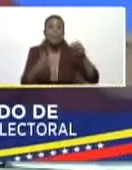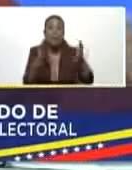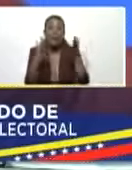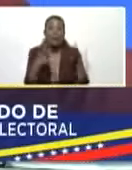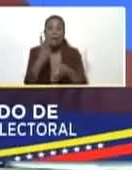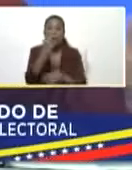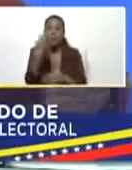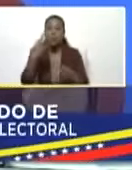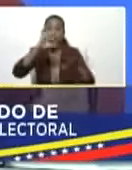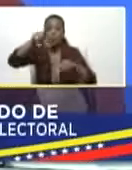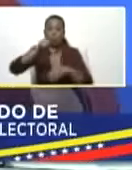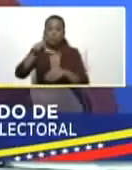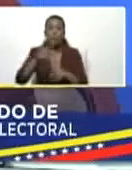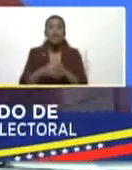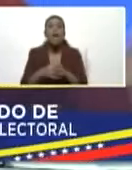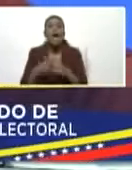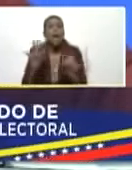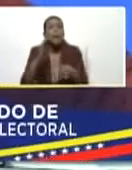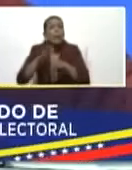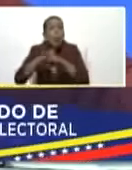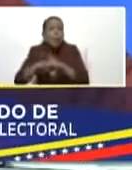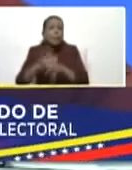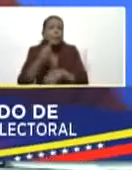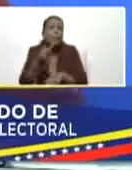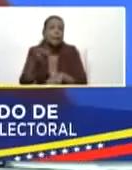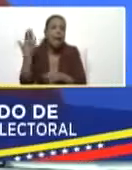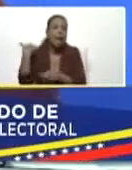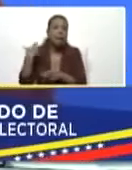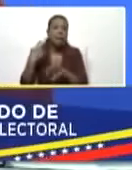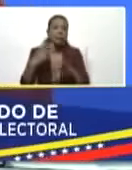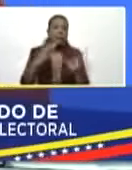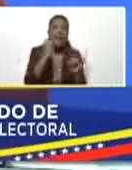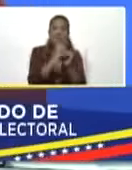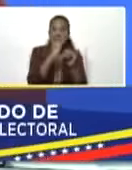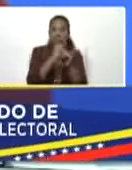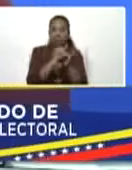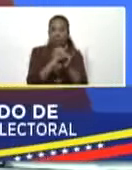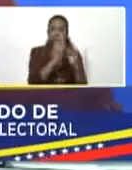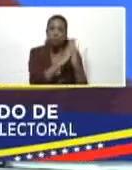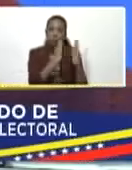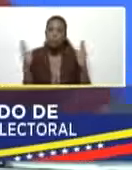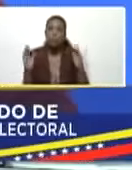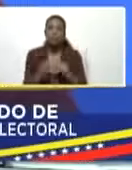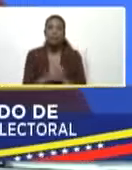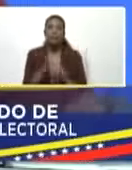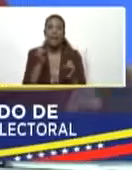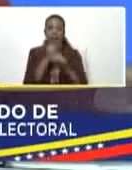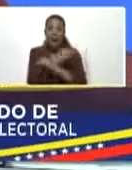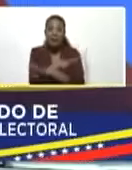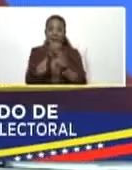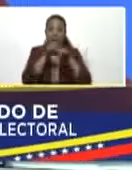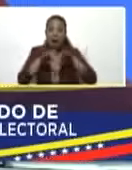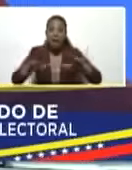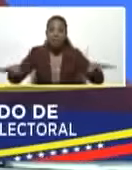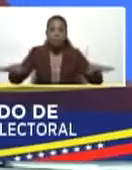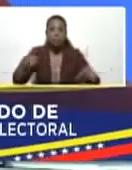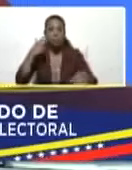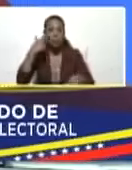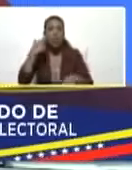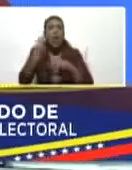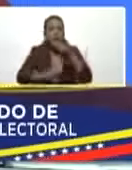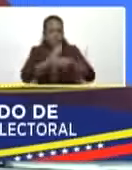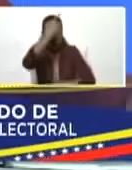julio. Y quiero, presidente, hacer un comentario. Esto que usted hablaba de las redes. Porque una de las cosas es lo que nosotros